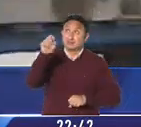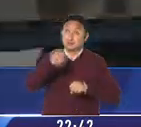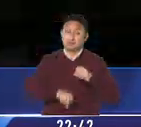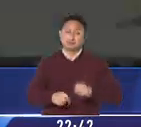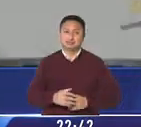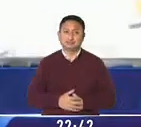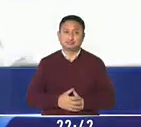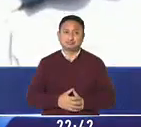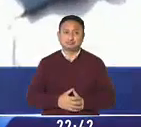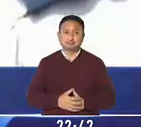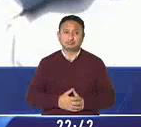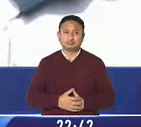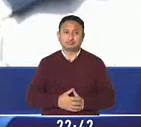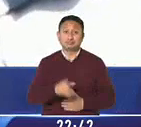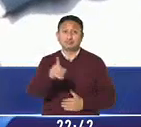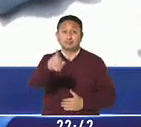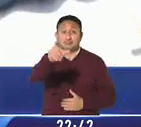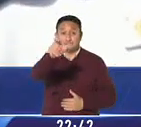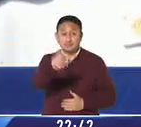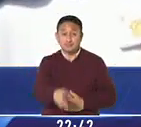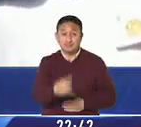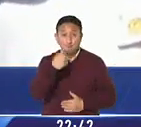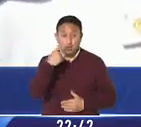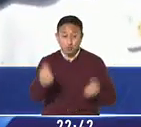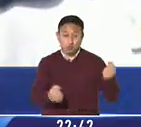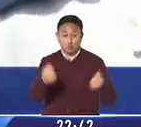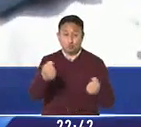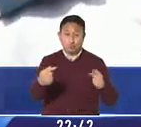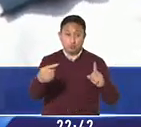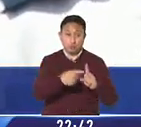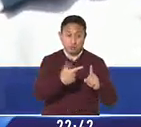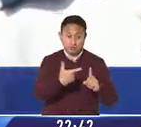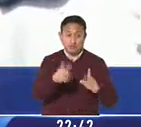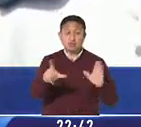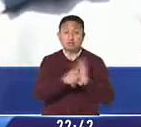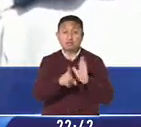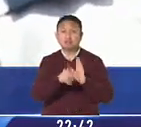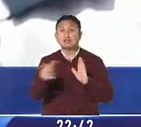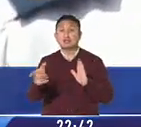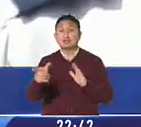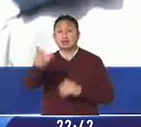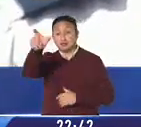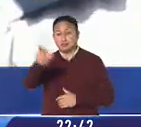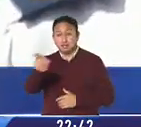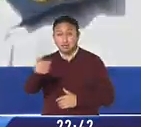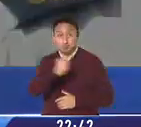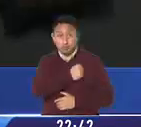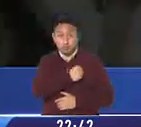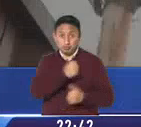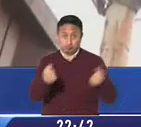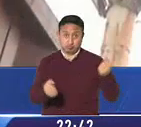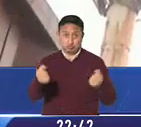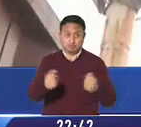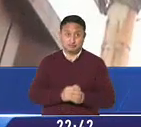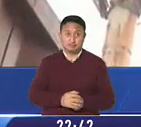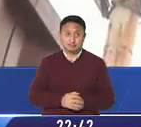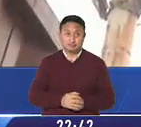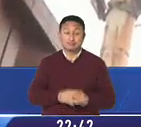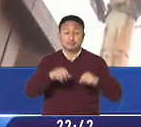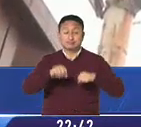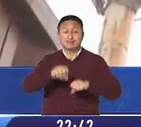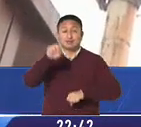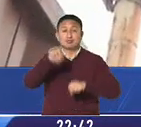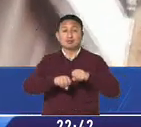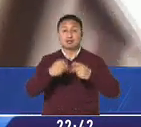estructura. Primero el conductor, porque nuestro conductor, como no está, la ley dice bien claro que tiene que hacerlo el propietario del vehículo. Ha causado daños a